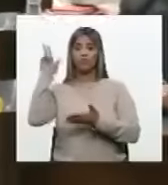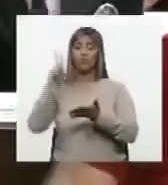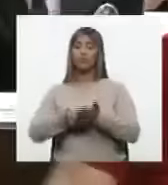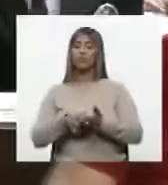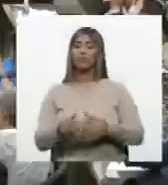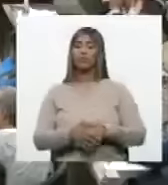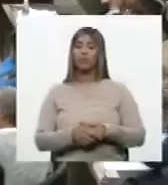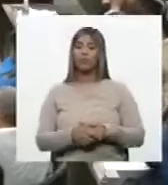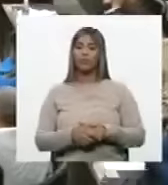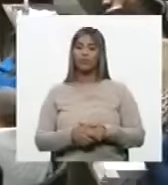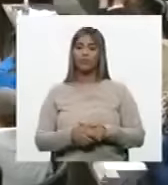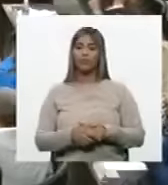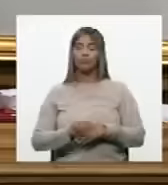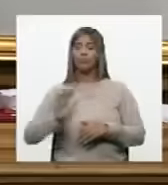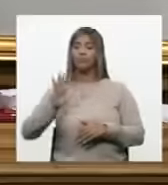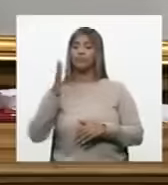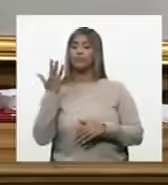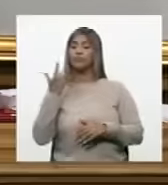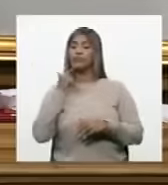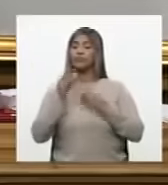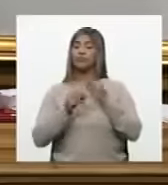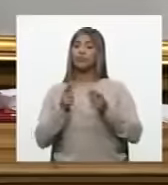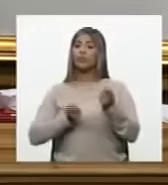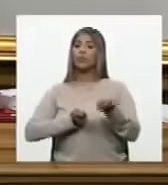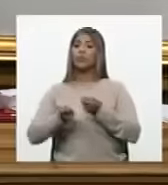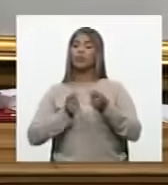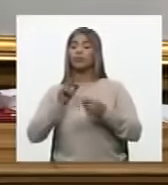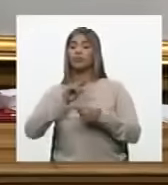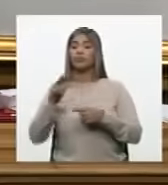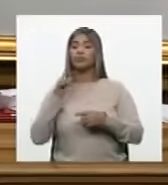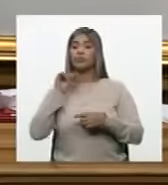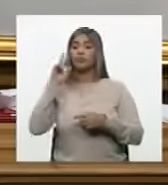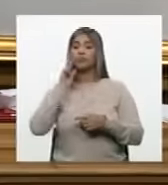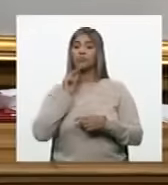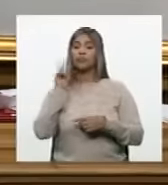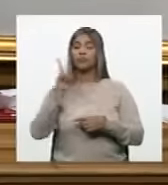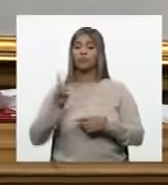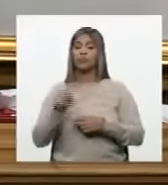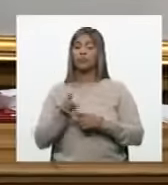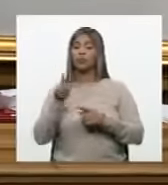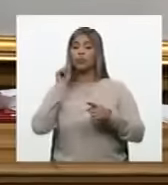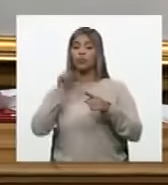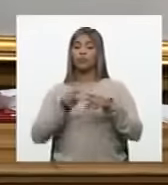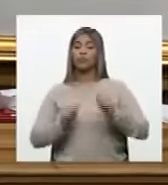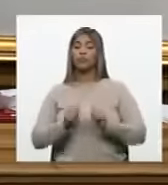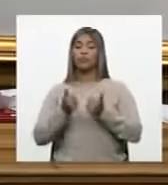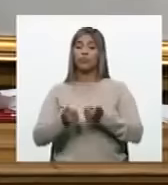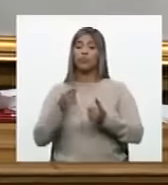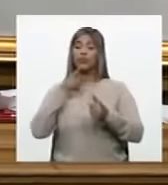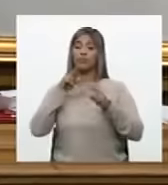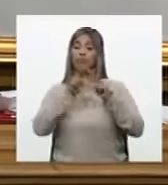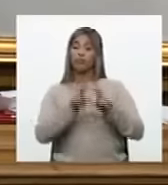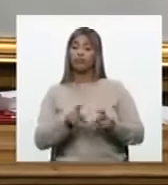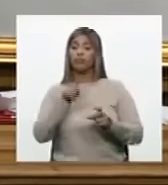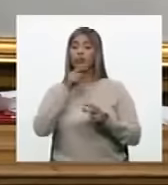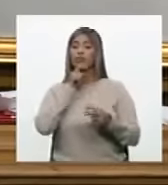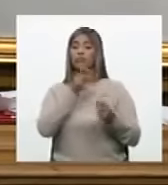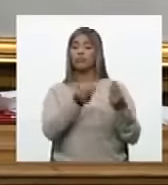aprobado. Quinto, se remite a la Contraloría General de la República a los fines que se inicie la determinación de